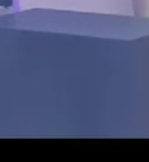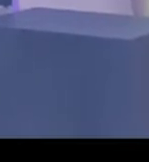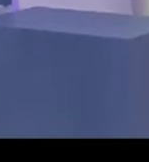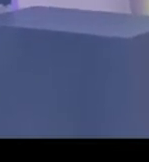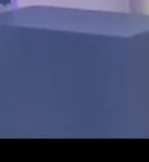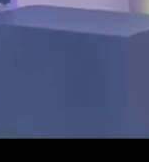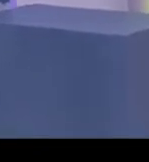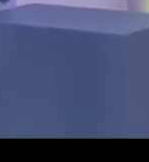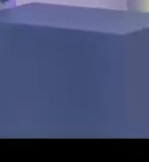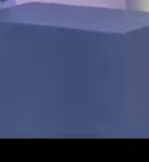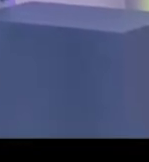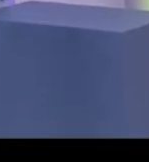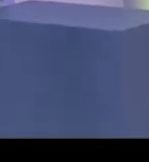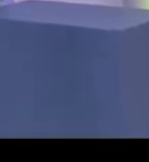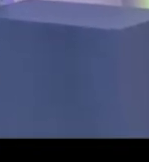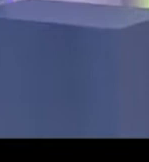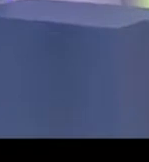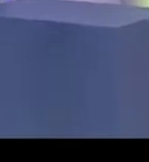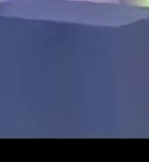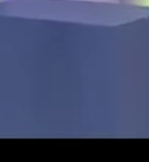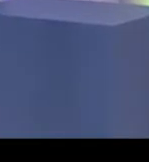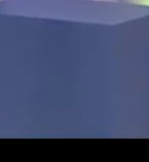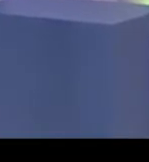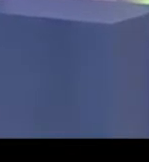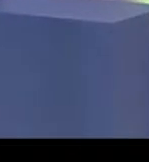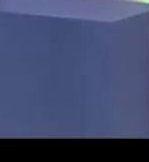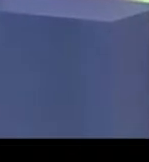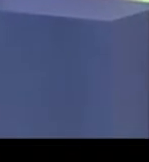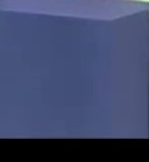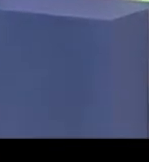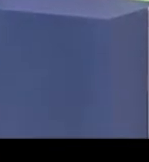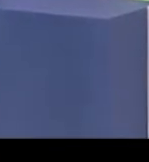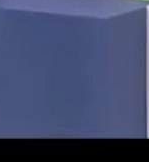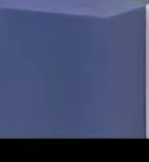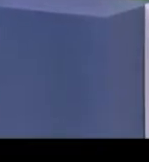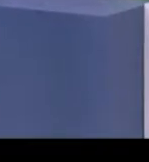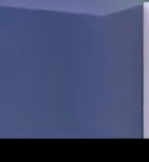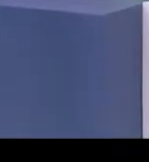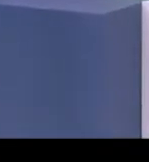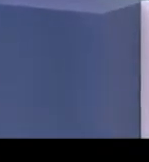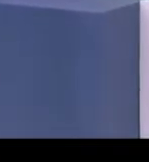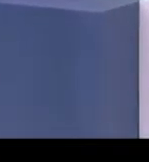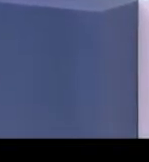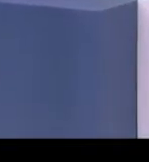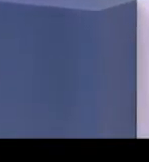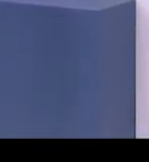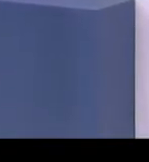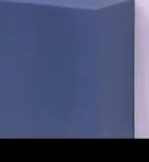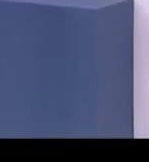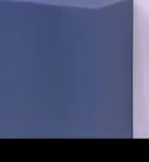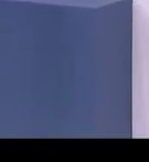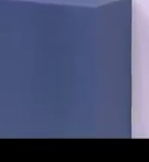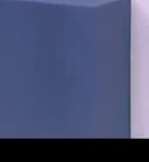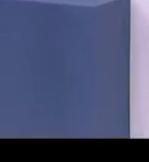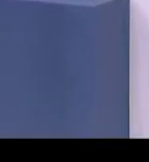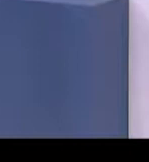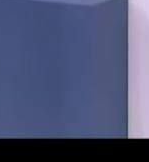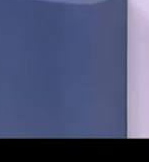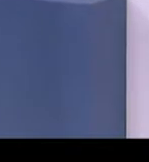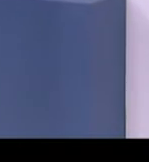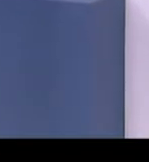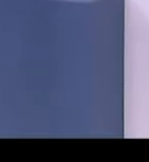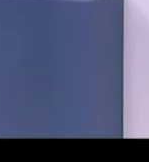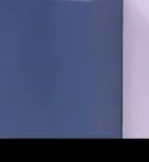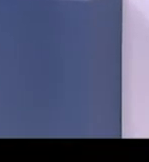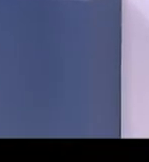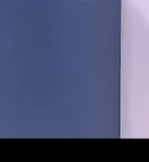que en Extracto les hemos presentado el día de hoy, es momento de hablar del séptimo arte, pues tuvimos la visita en nuestros estudios de Julio